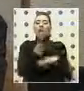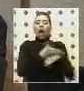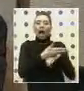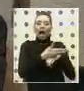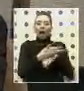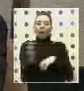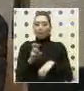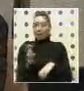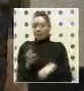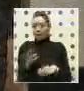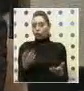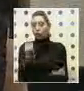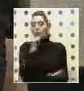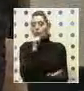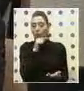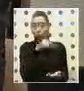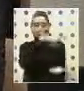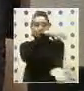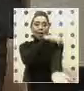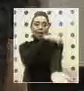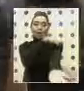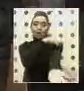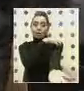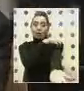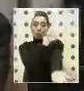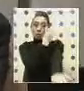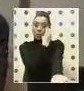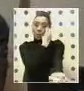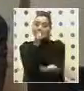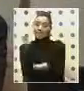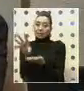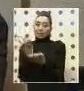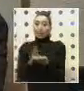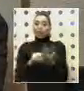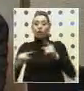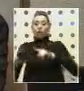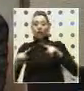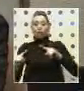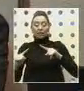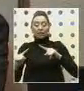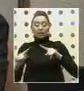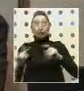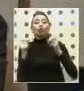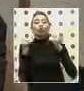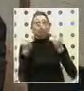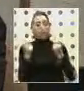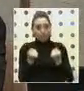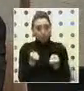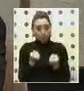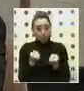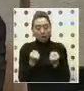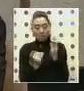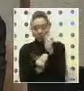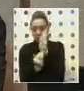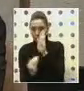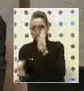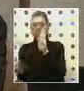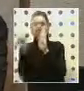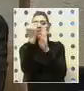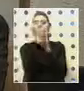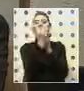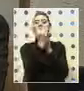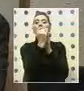Parinacota. Región que a través de este modelo administrativo puede dar un gran salto cualitativo